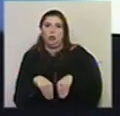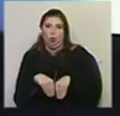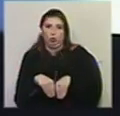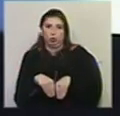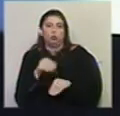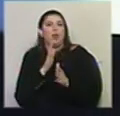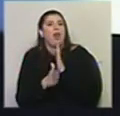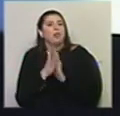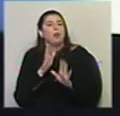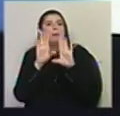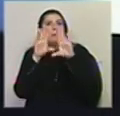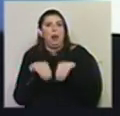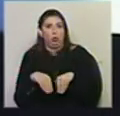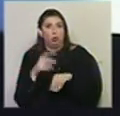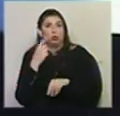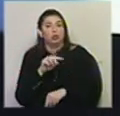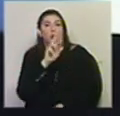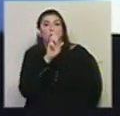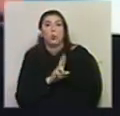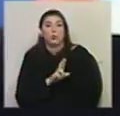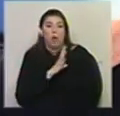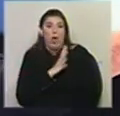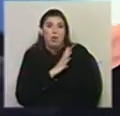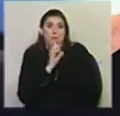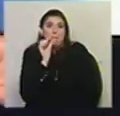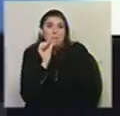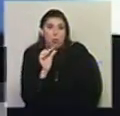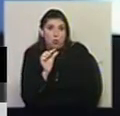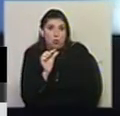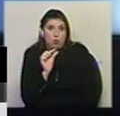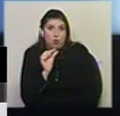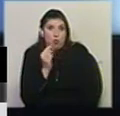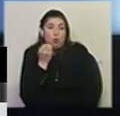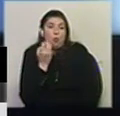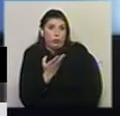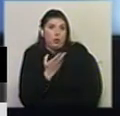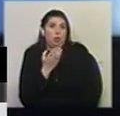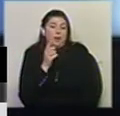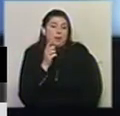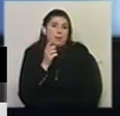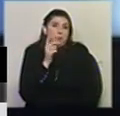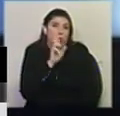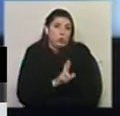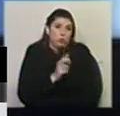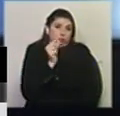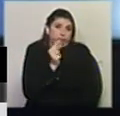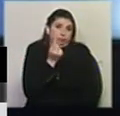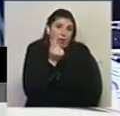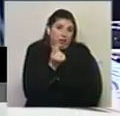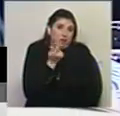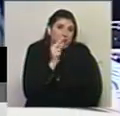todos. Entonces, cuando los recursos son finitos, deberíamos, si vamos a dar por bueno que los recursos son finitos, replanteémonos.